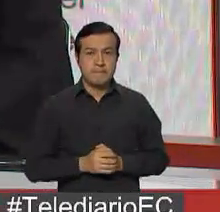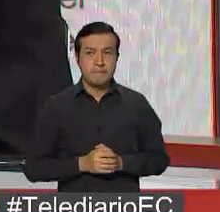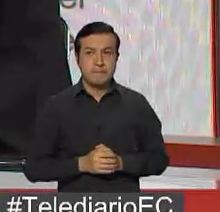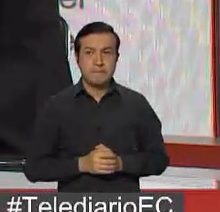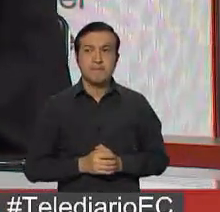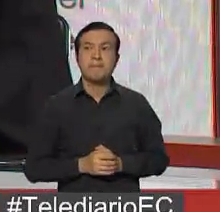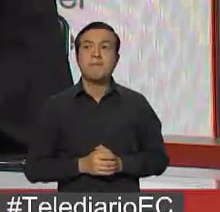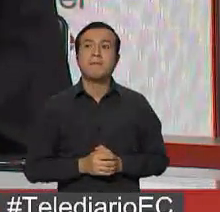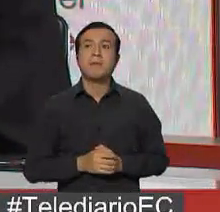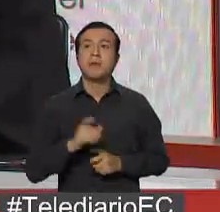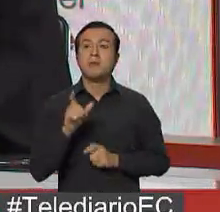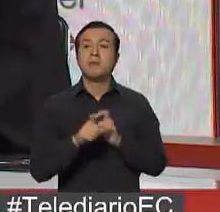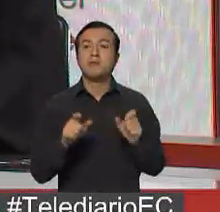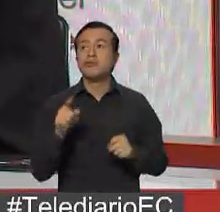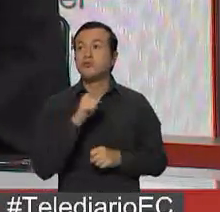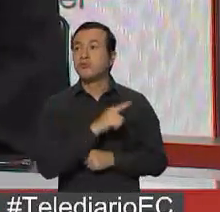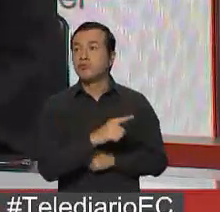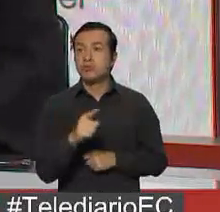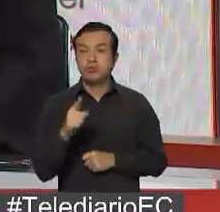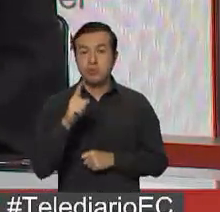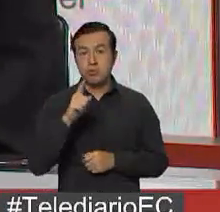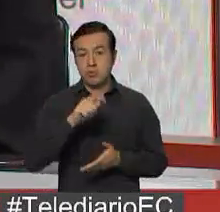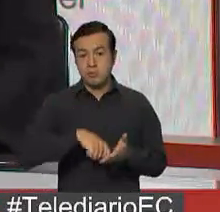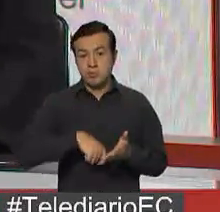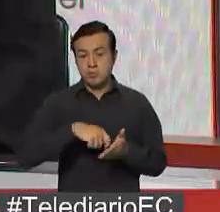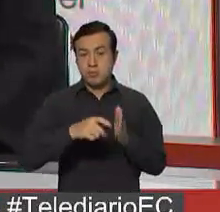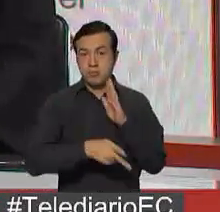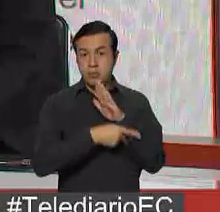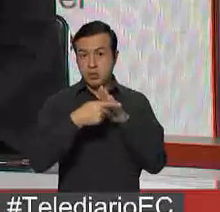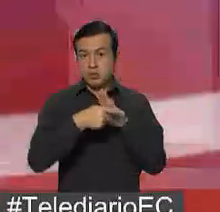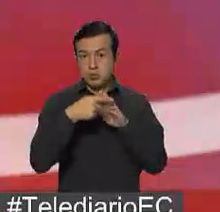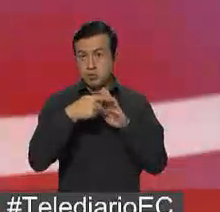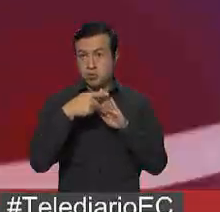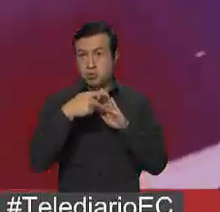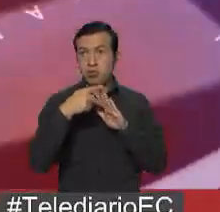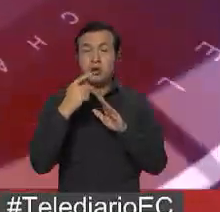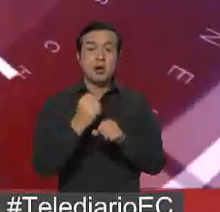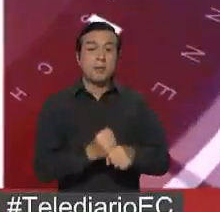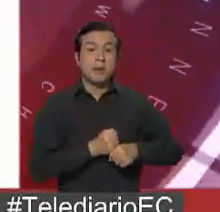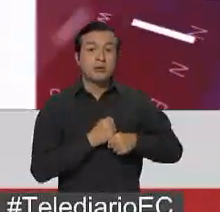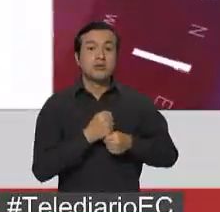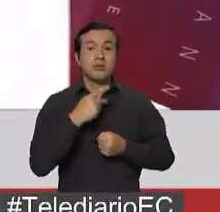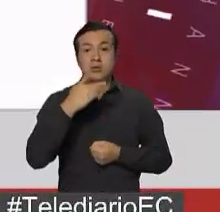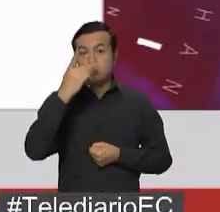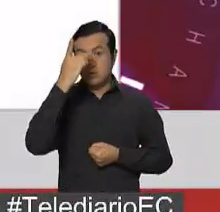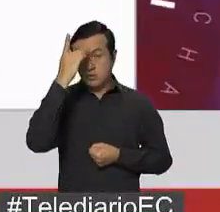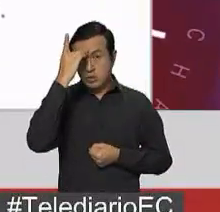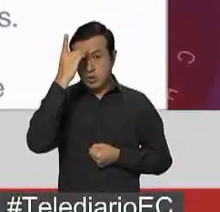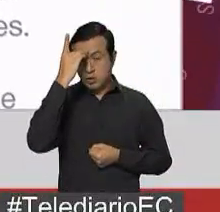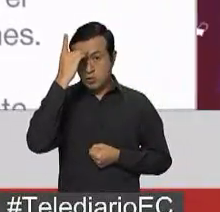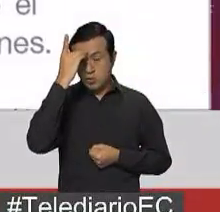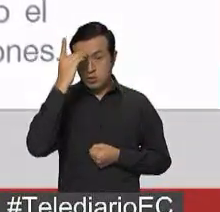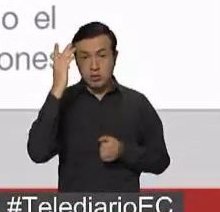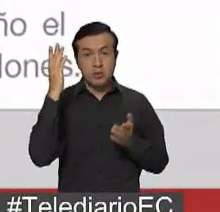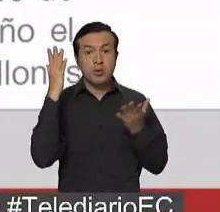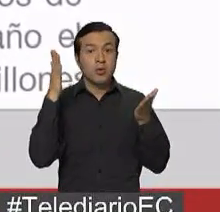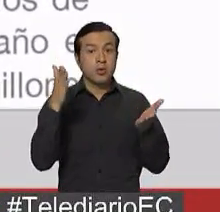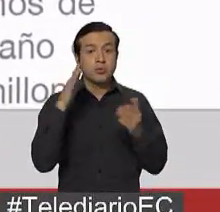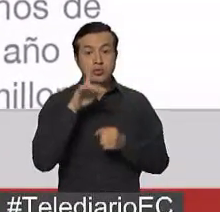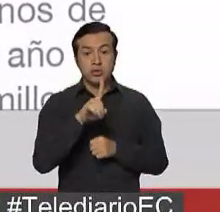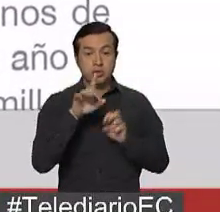y los tenedores de los bonos de petroamazonas accedieron a postergar para el 2021 el pago del capital de la deuda que asciende a